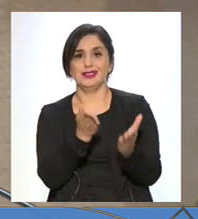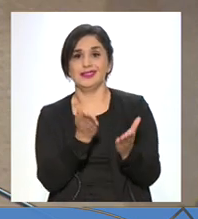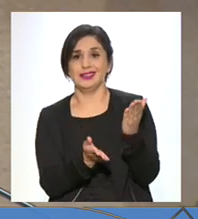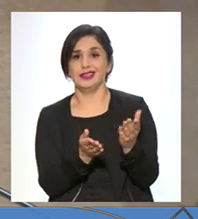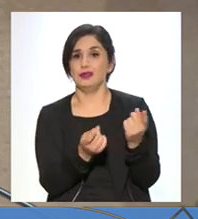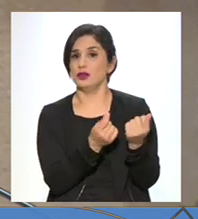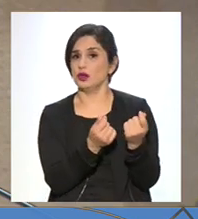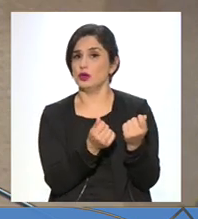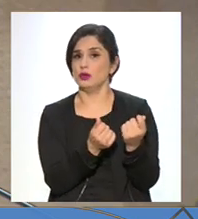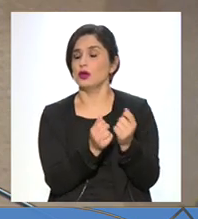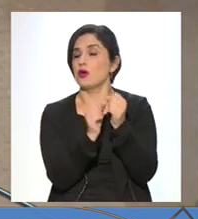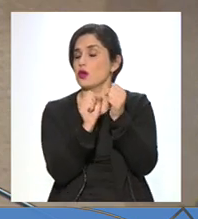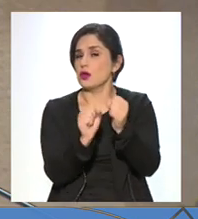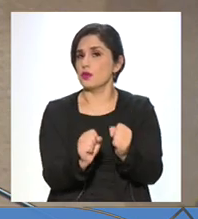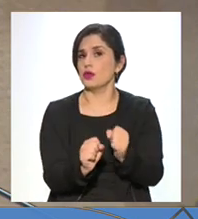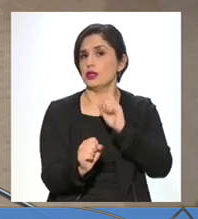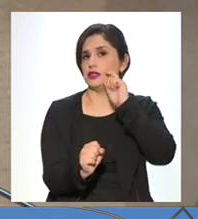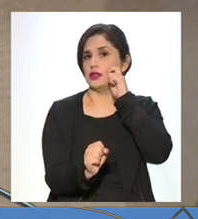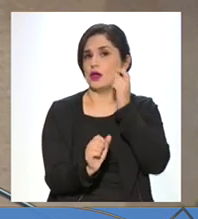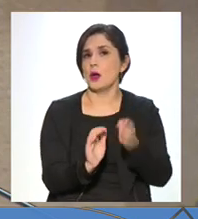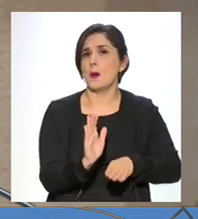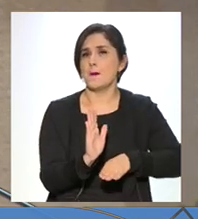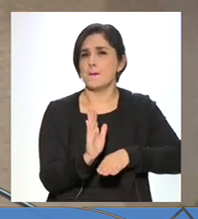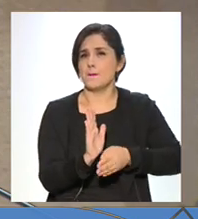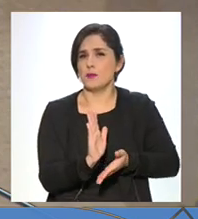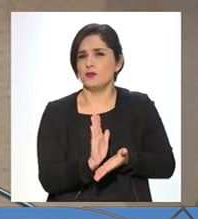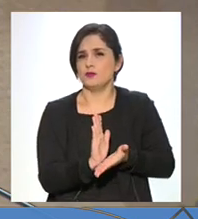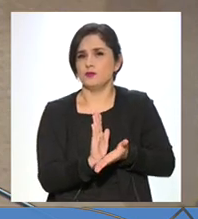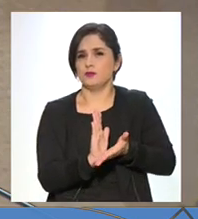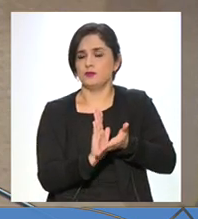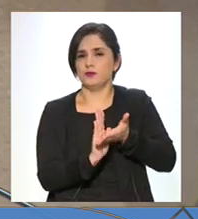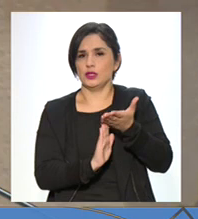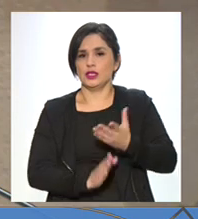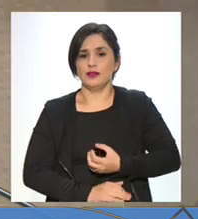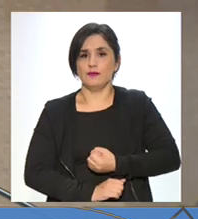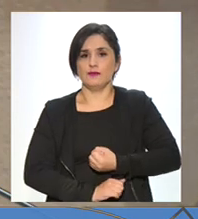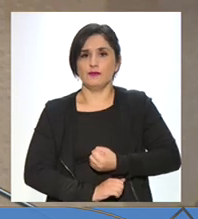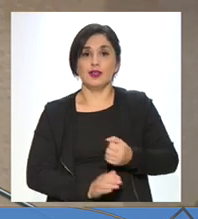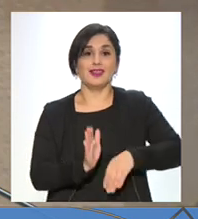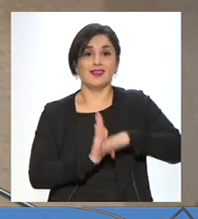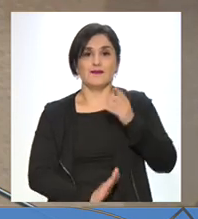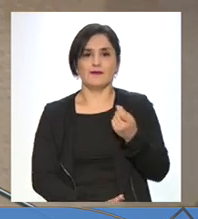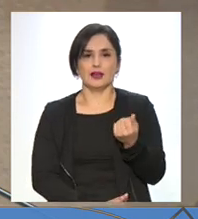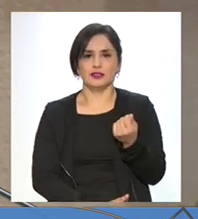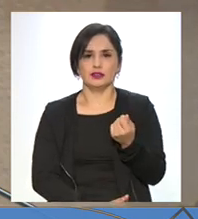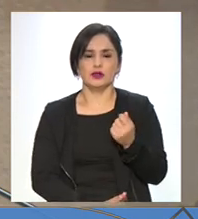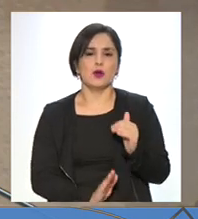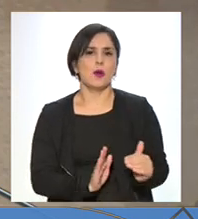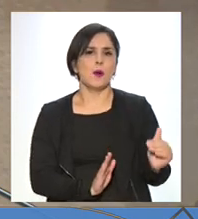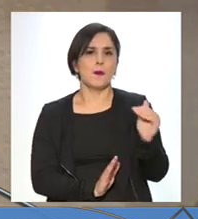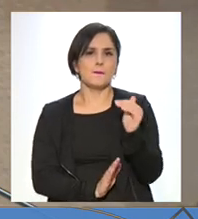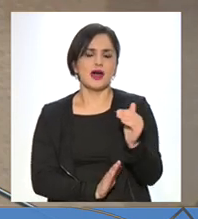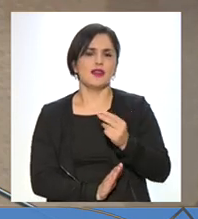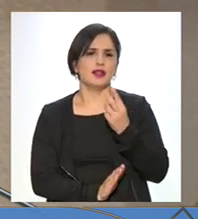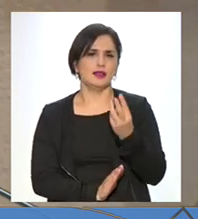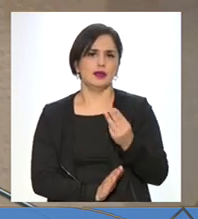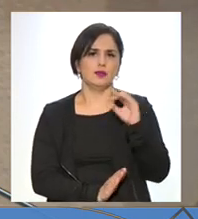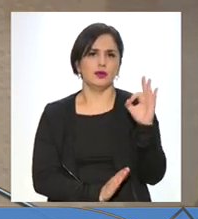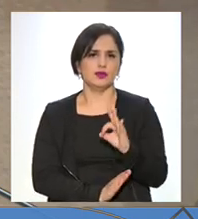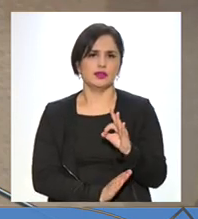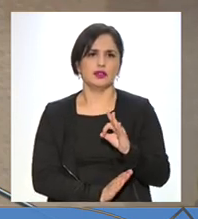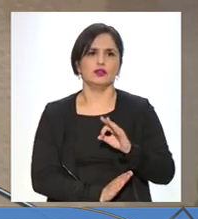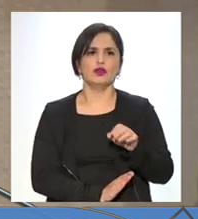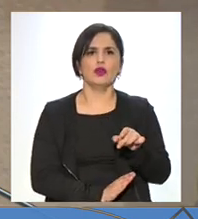otras consecuencias podría provocar un aumento más persistente de la inflación, excediendo la meta de 3% a 24 meses, ha llevado al